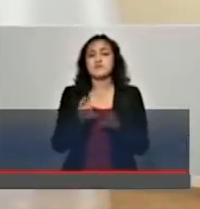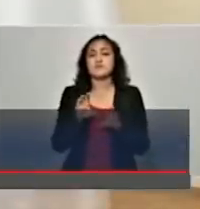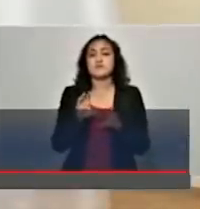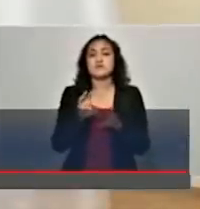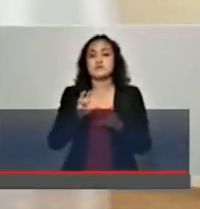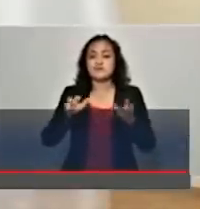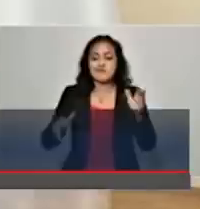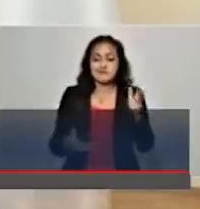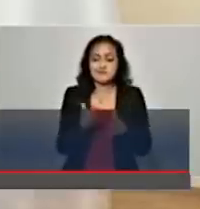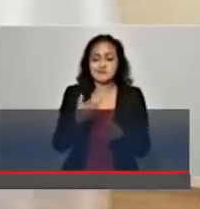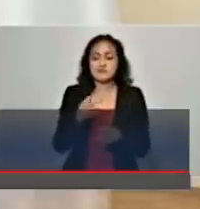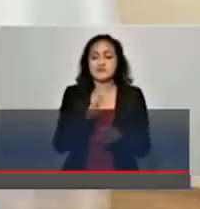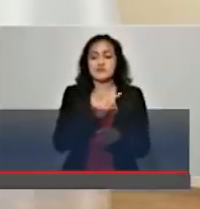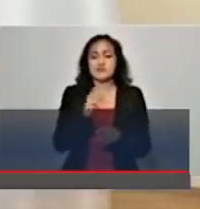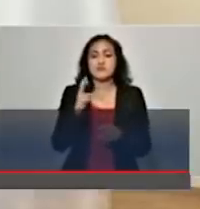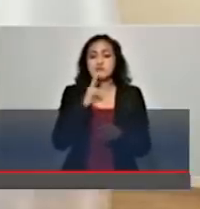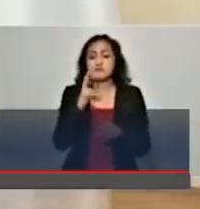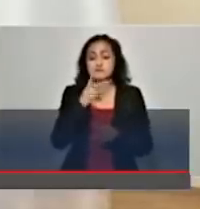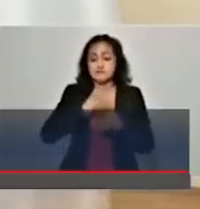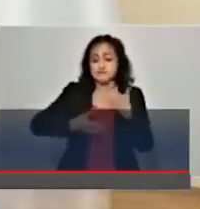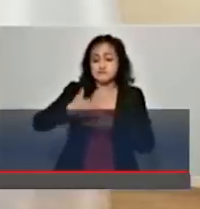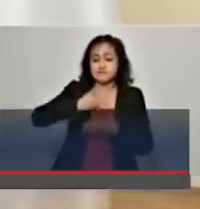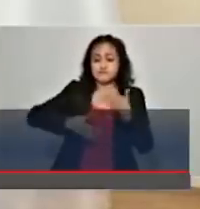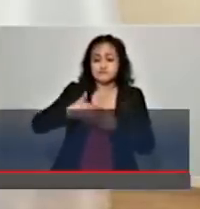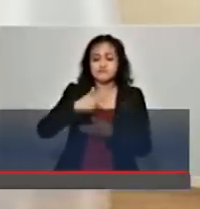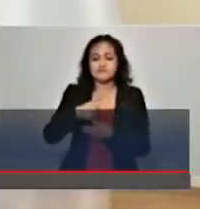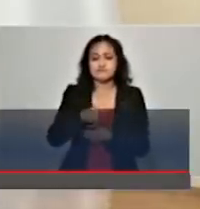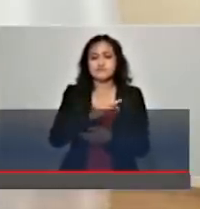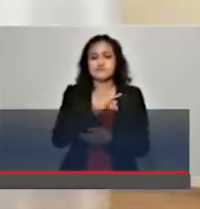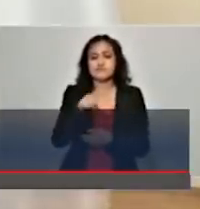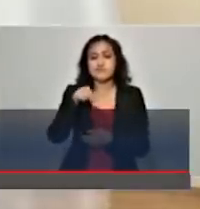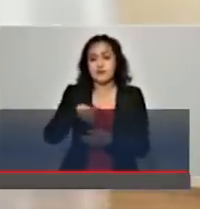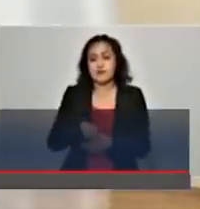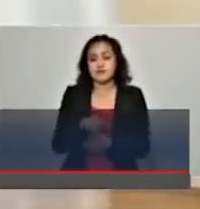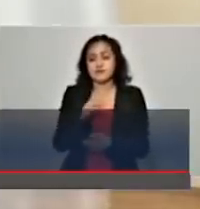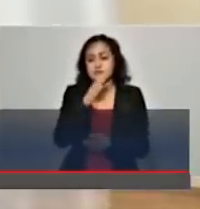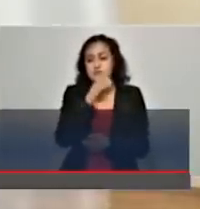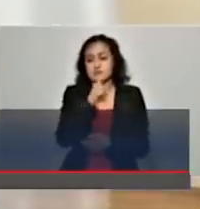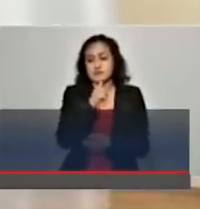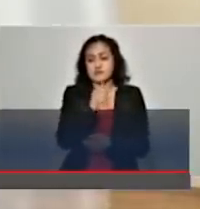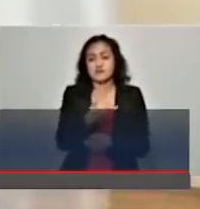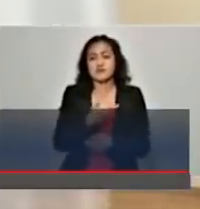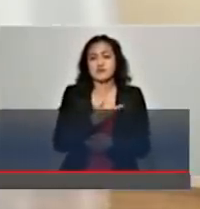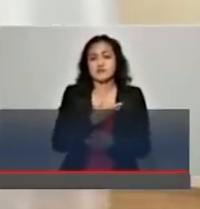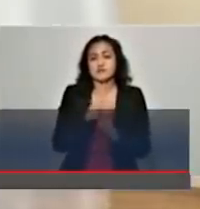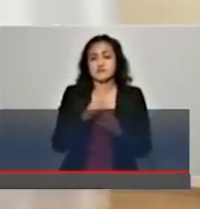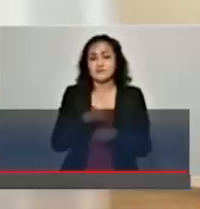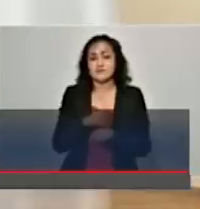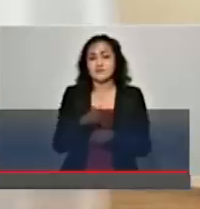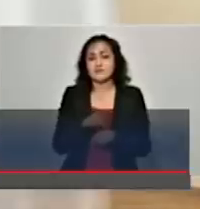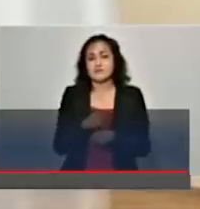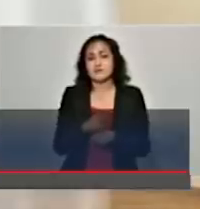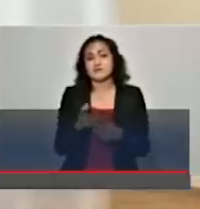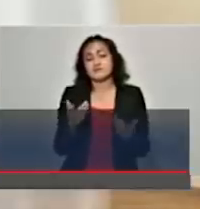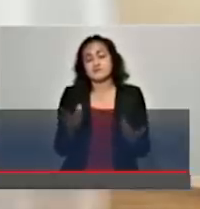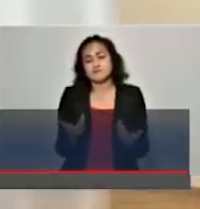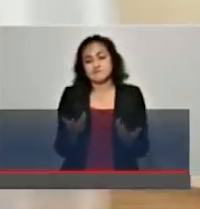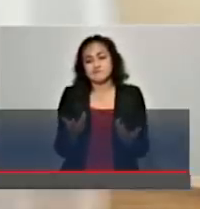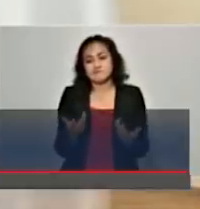y todo el aire la presión que ejerce sobre el suelo puede generar consecuencias